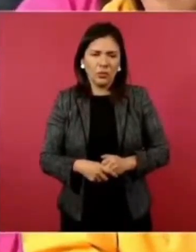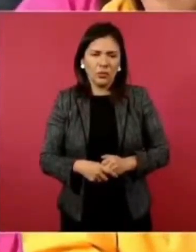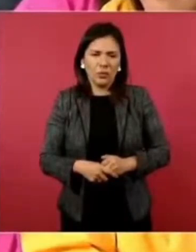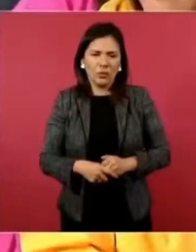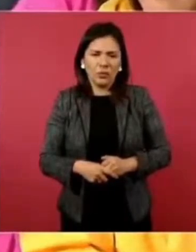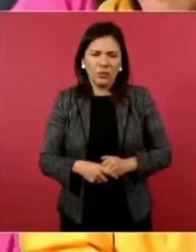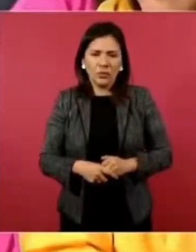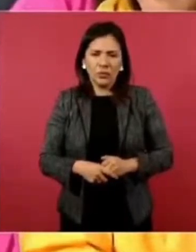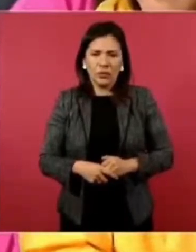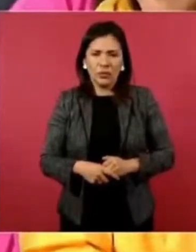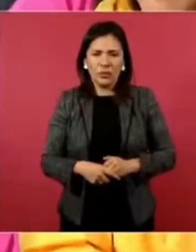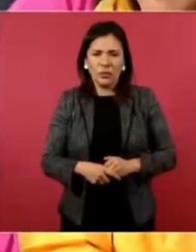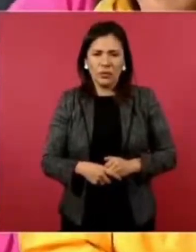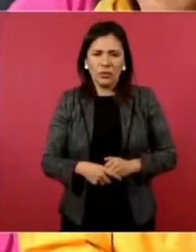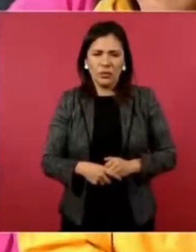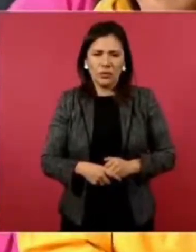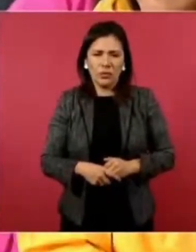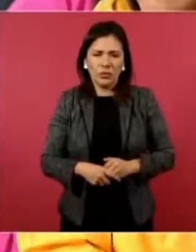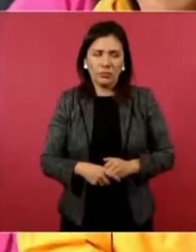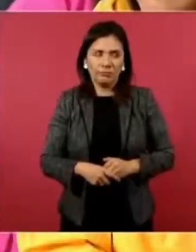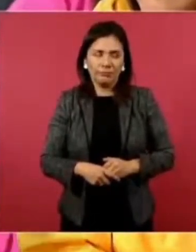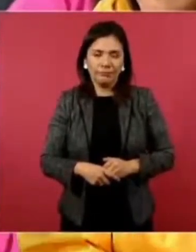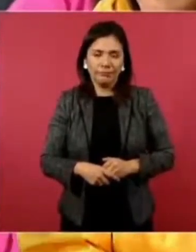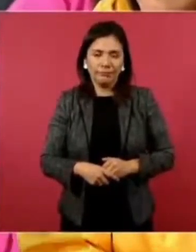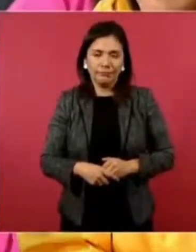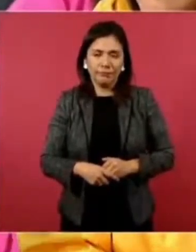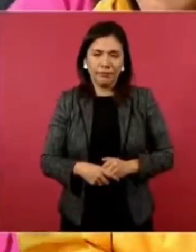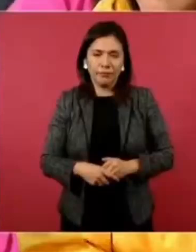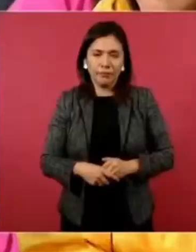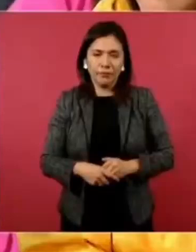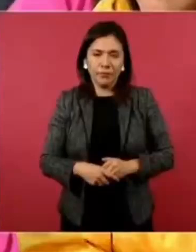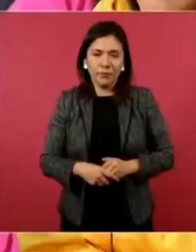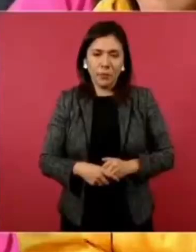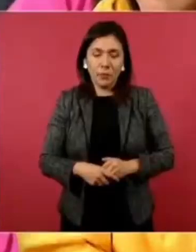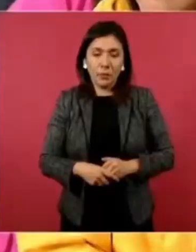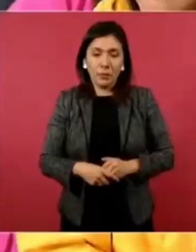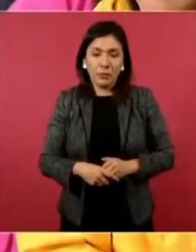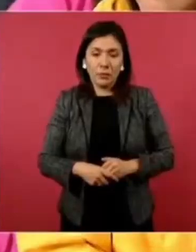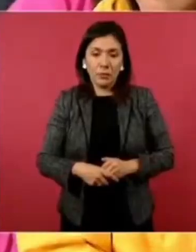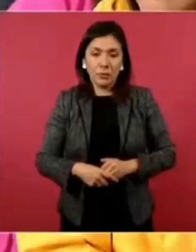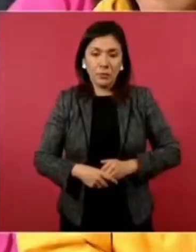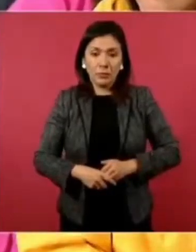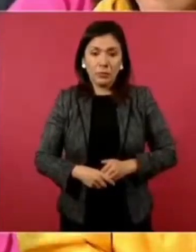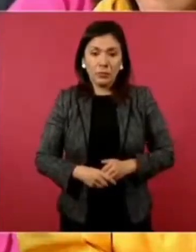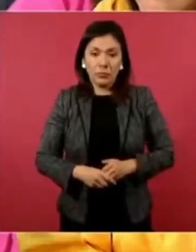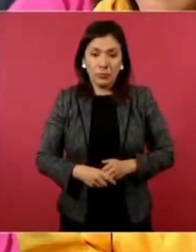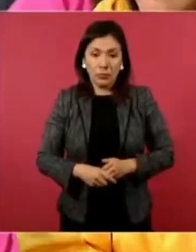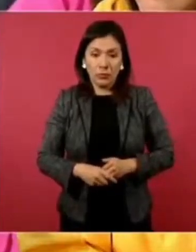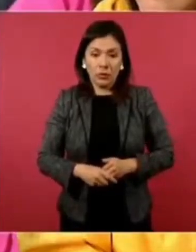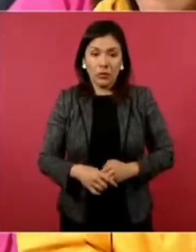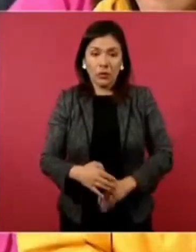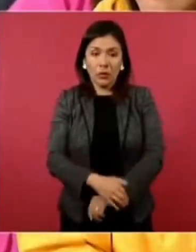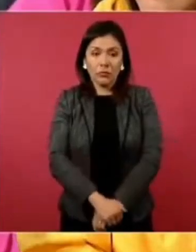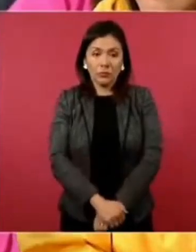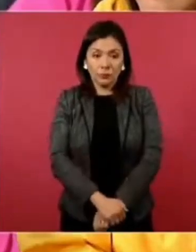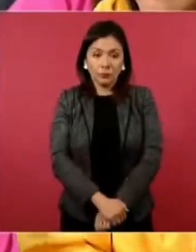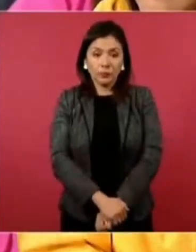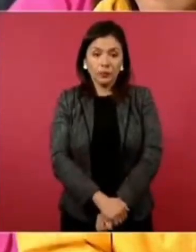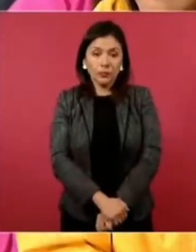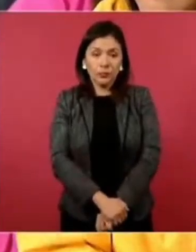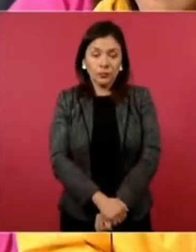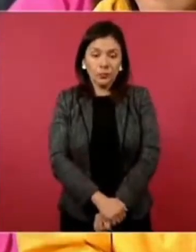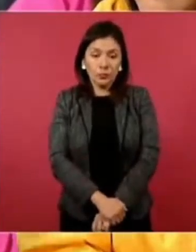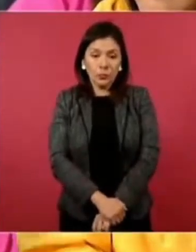Armenta, y en corto, off the record, él me decía como una especie de que conocía a los directores de los